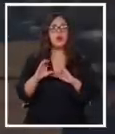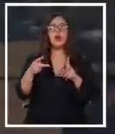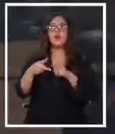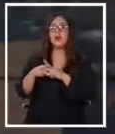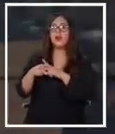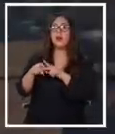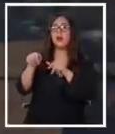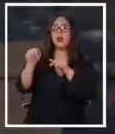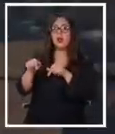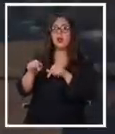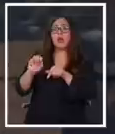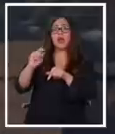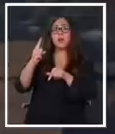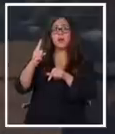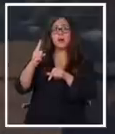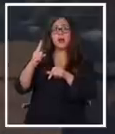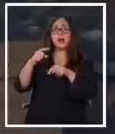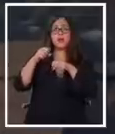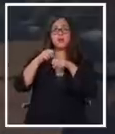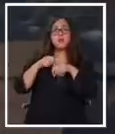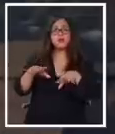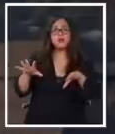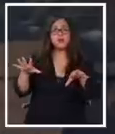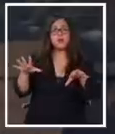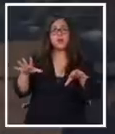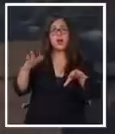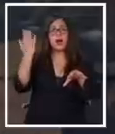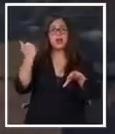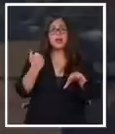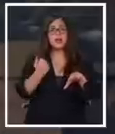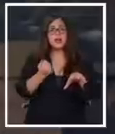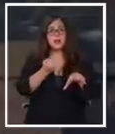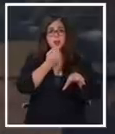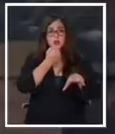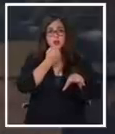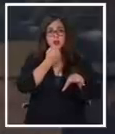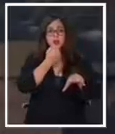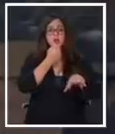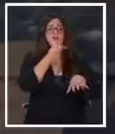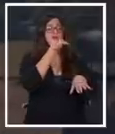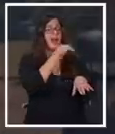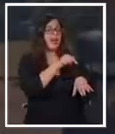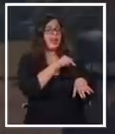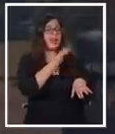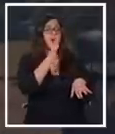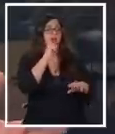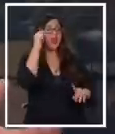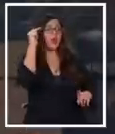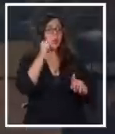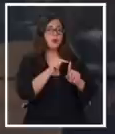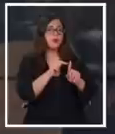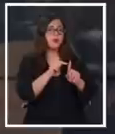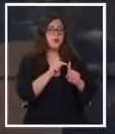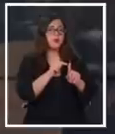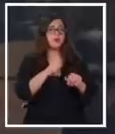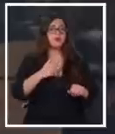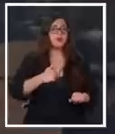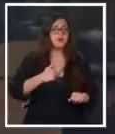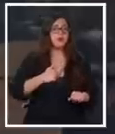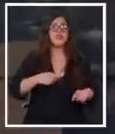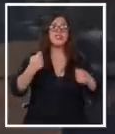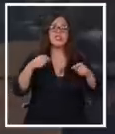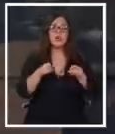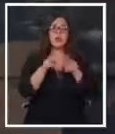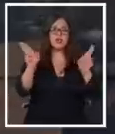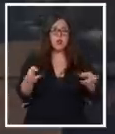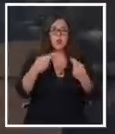fernando en ese primer despliegue yo creo que el primer despliegue claramente no se cumplió ninguno de los objetivos que no se cumplió el principal objetivo que tenía que era justamente tratar de